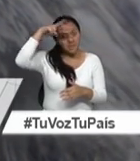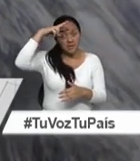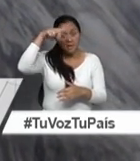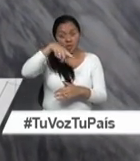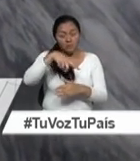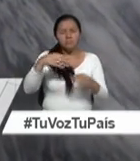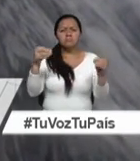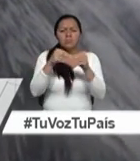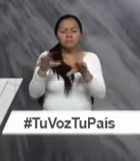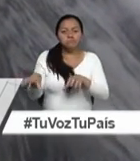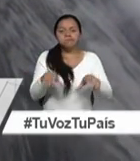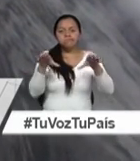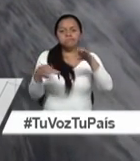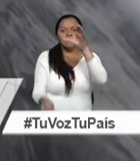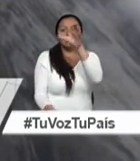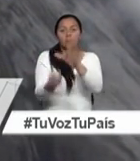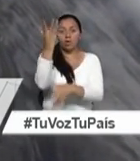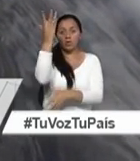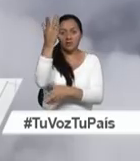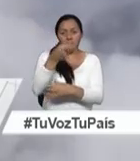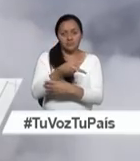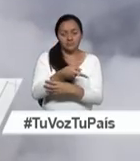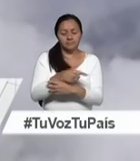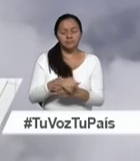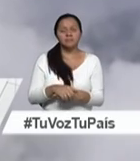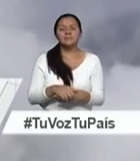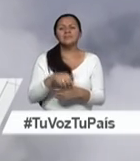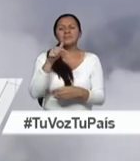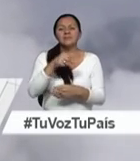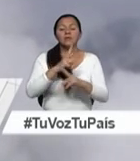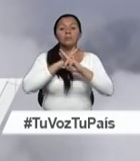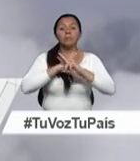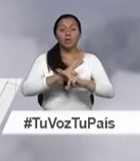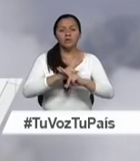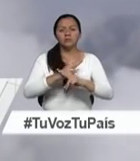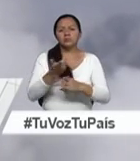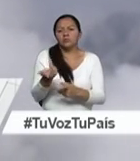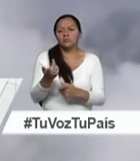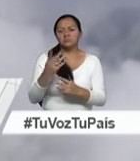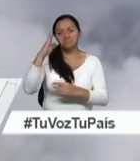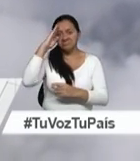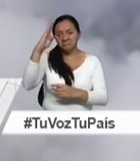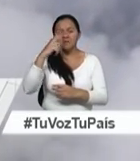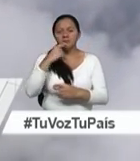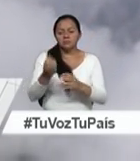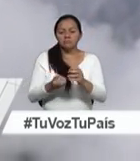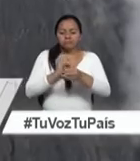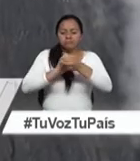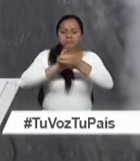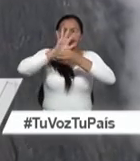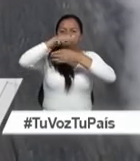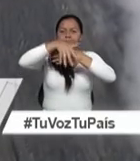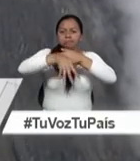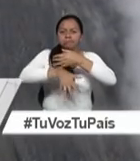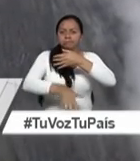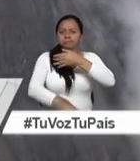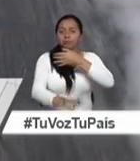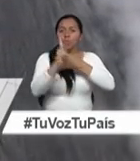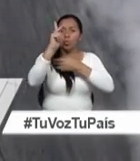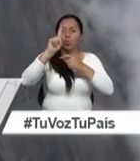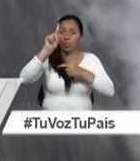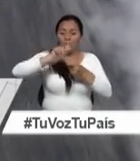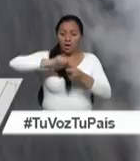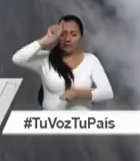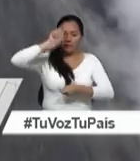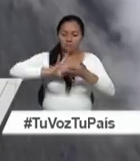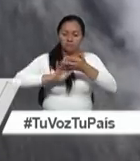crecimiento de la actividad del volcán de fuego. Protección Civil informó que la lava ha escurrido casi 1 kilómetro desde el cráter, cuya